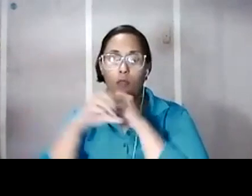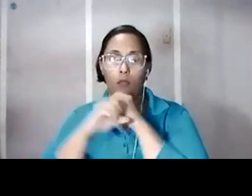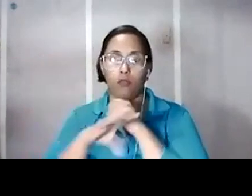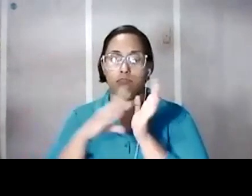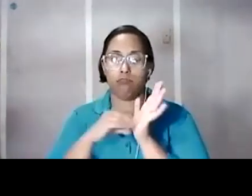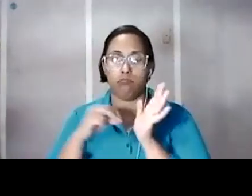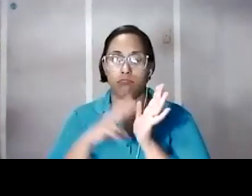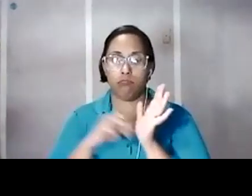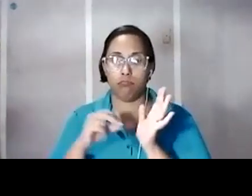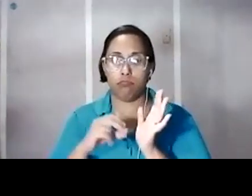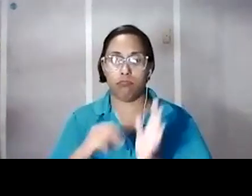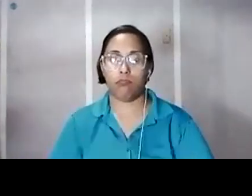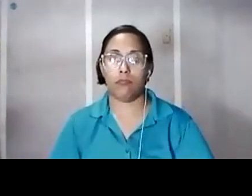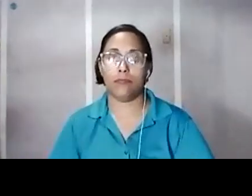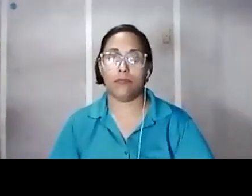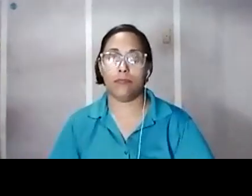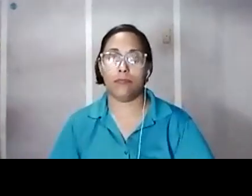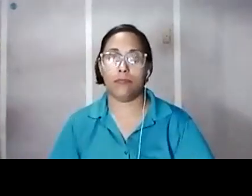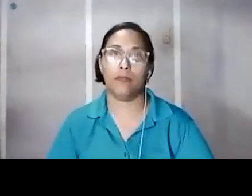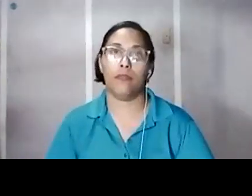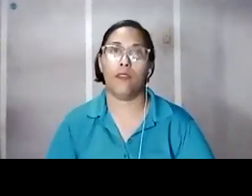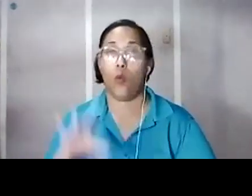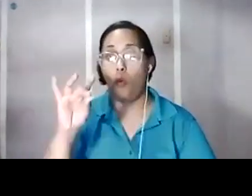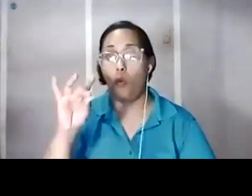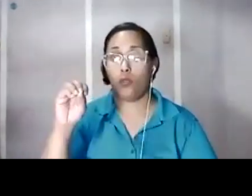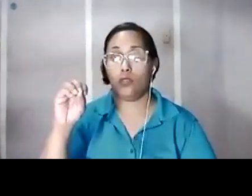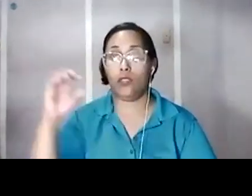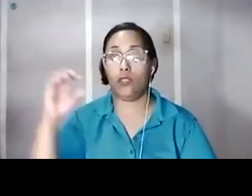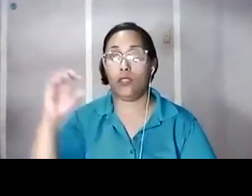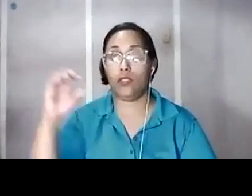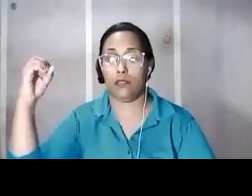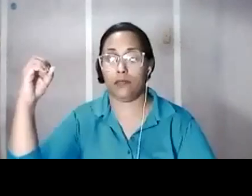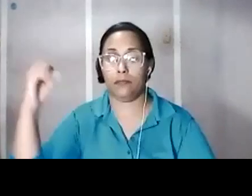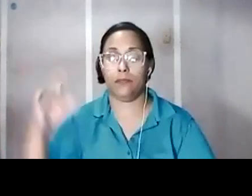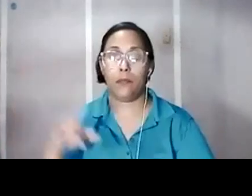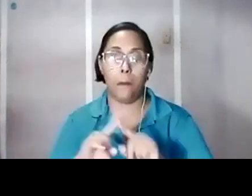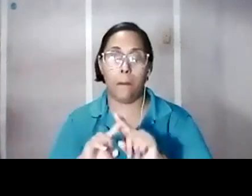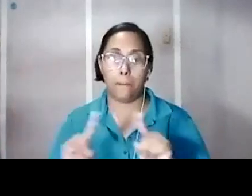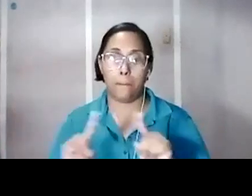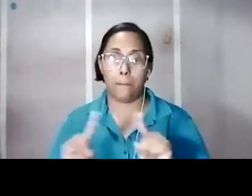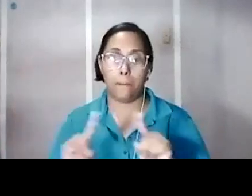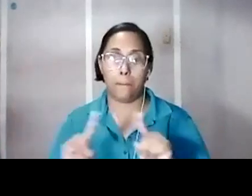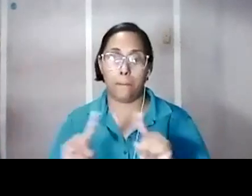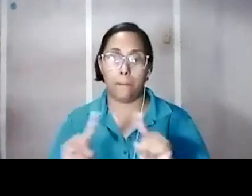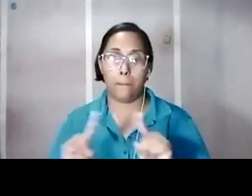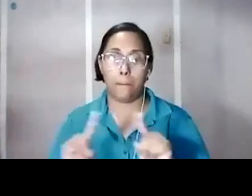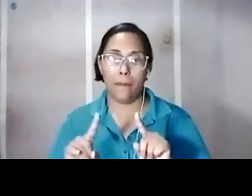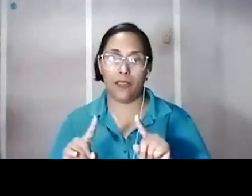periódico 80 grados, ¿eh? Uh-huh. Sí, 80 grados, pero muy preliminar,